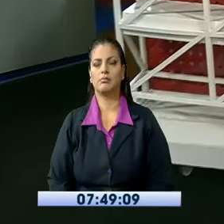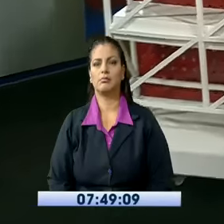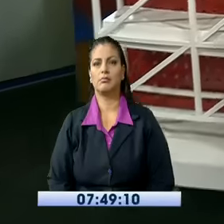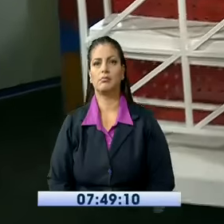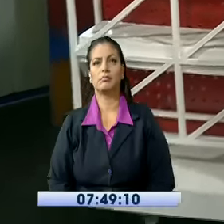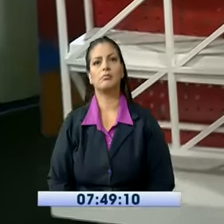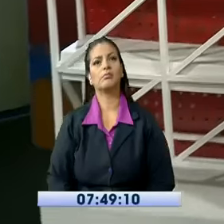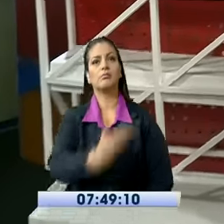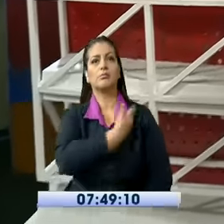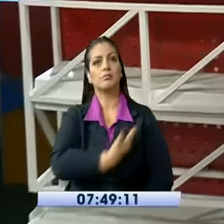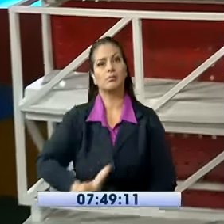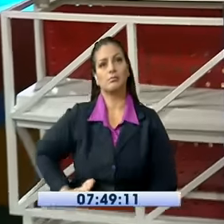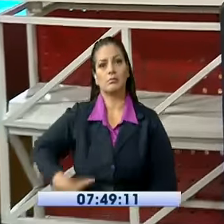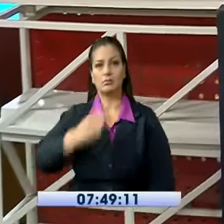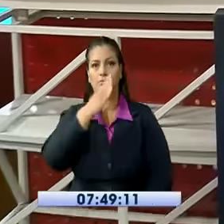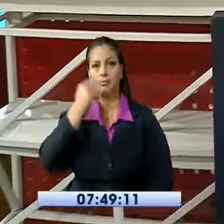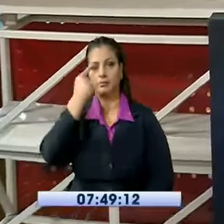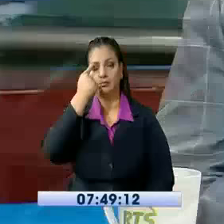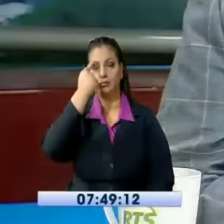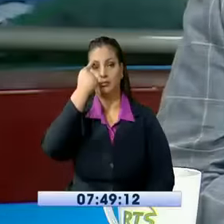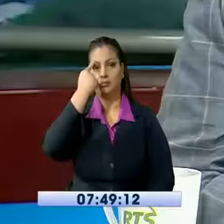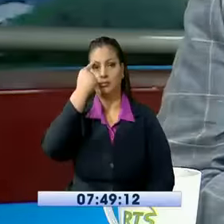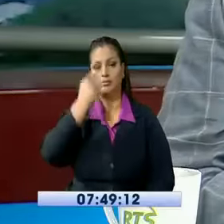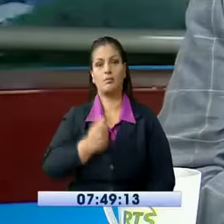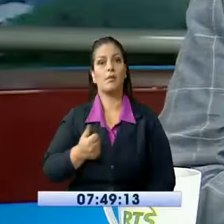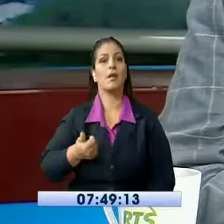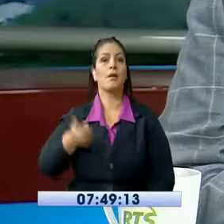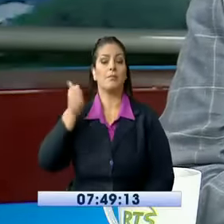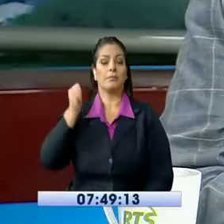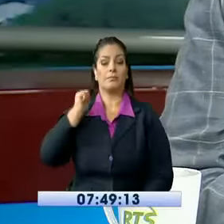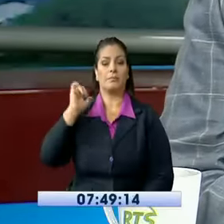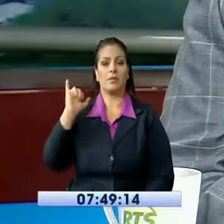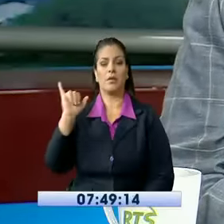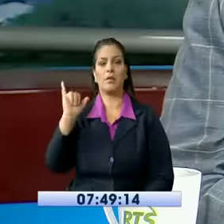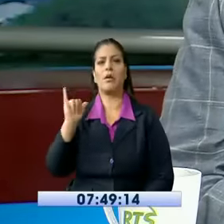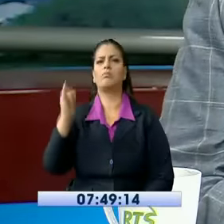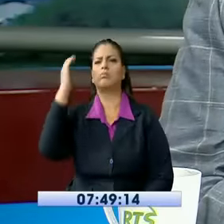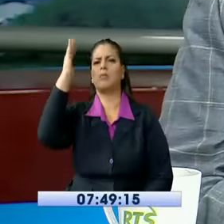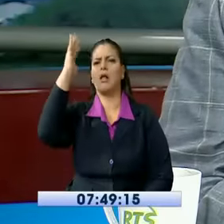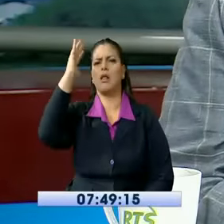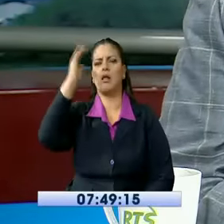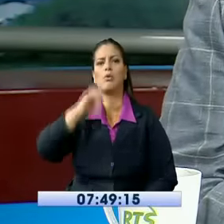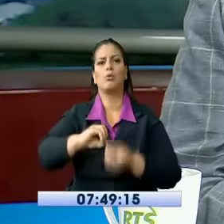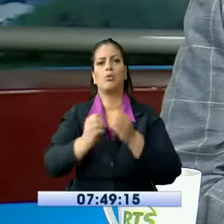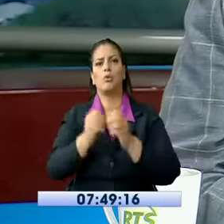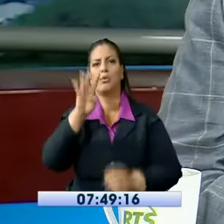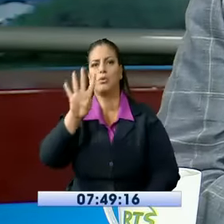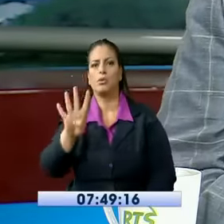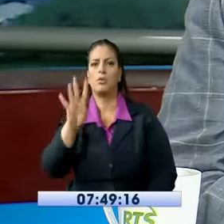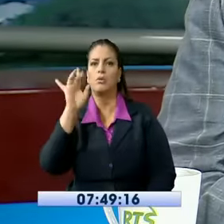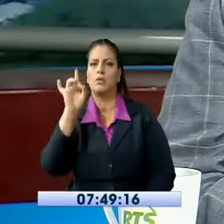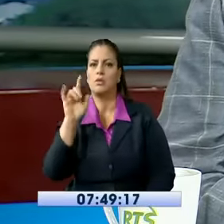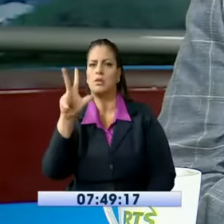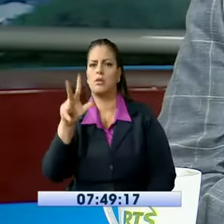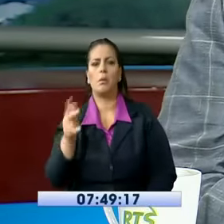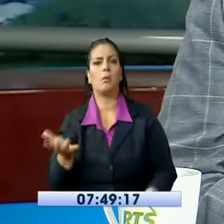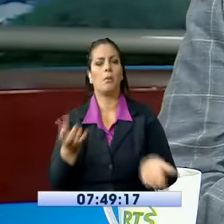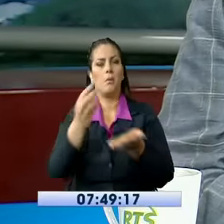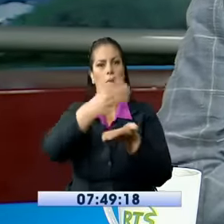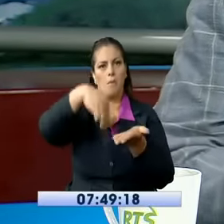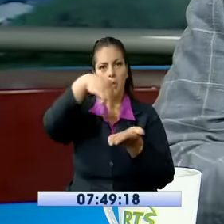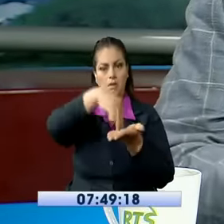El presidente de la República, Rafael Correa, llevó a cabo el enlace 483 desde la provincia de Manabí. En ese enlace